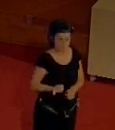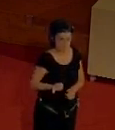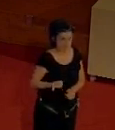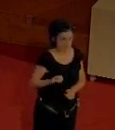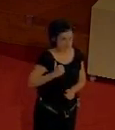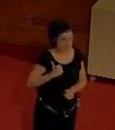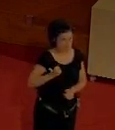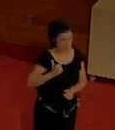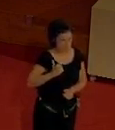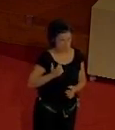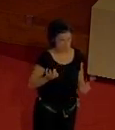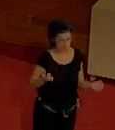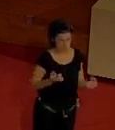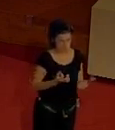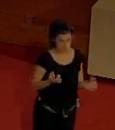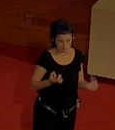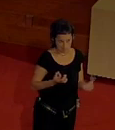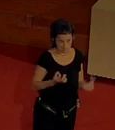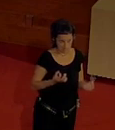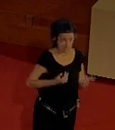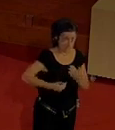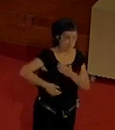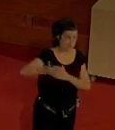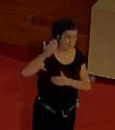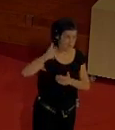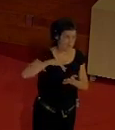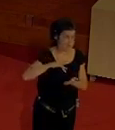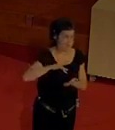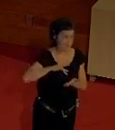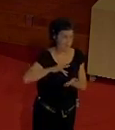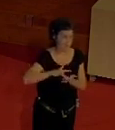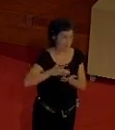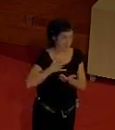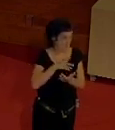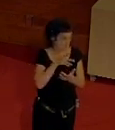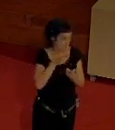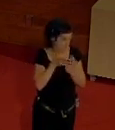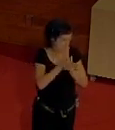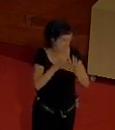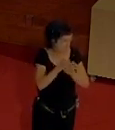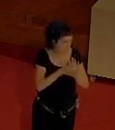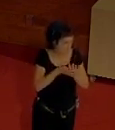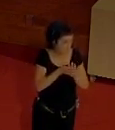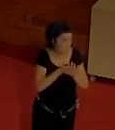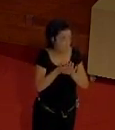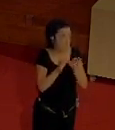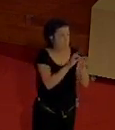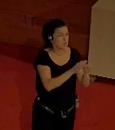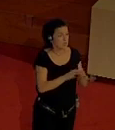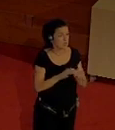magníficamente la ocasión que se le presentó con en este último punto que estoy mencionando de entrada en la Organización Mundial del